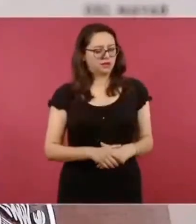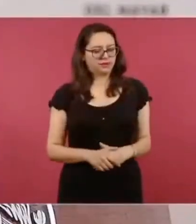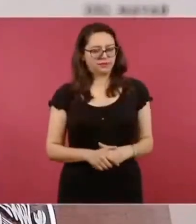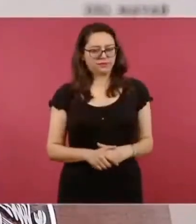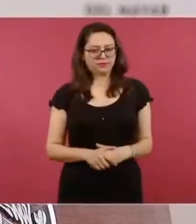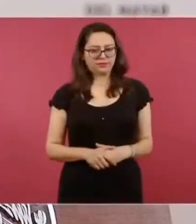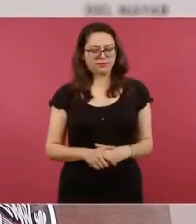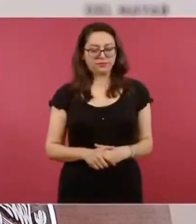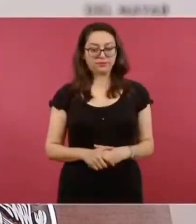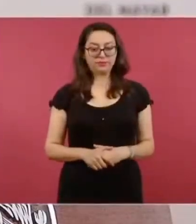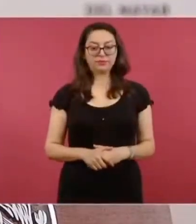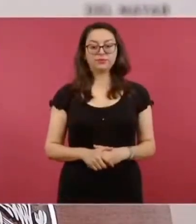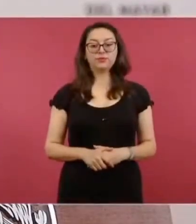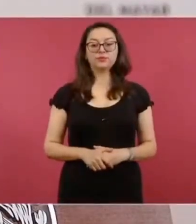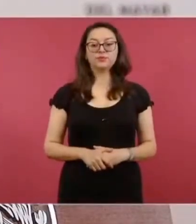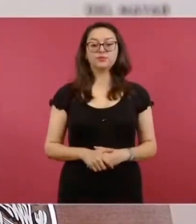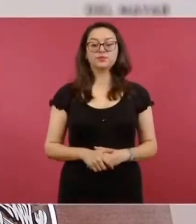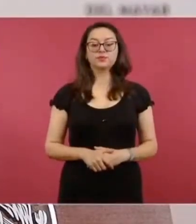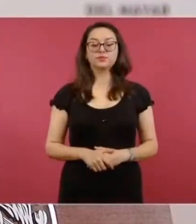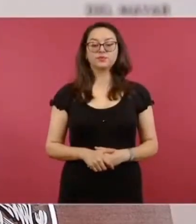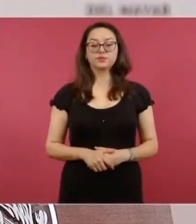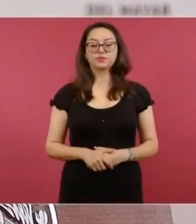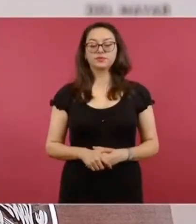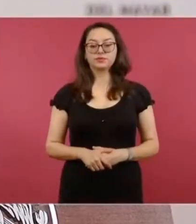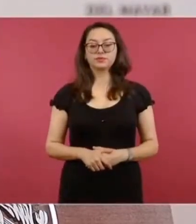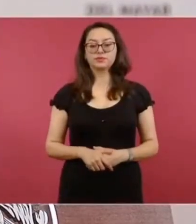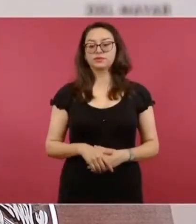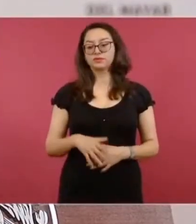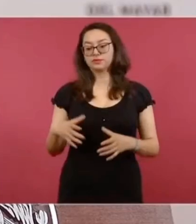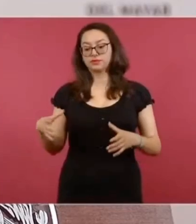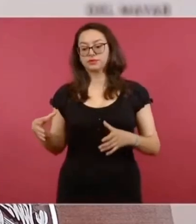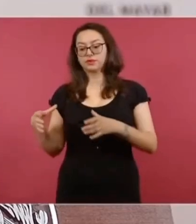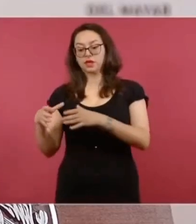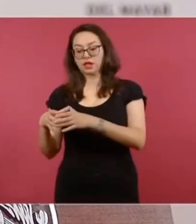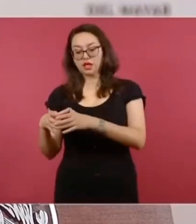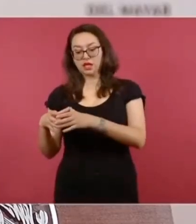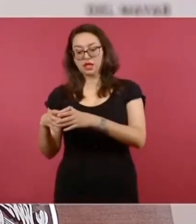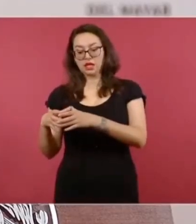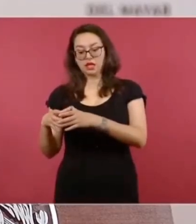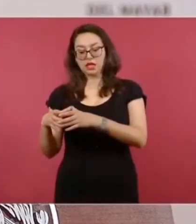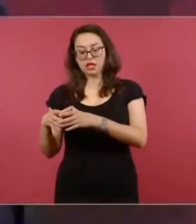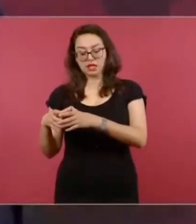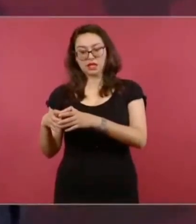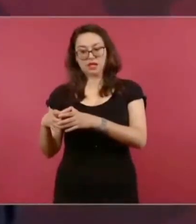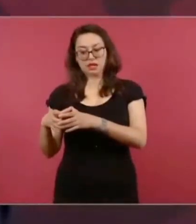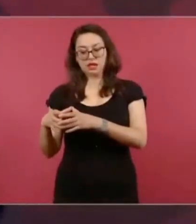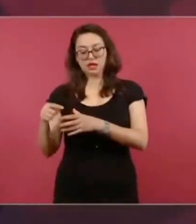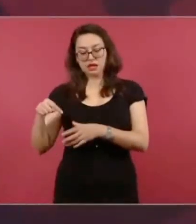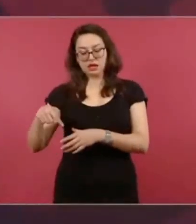por la yorquina Guerrero y por la escocesa, que era